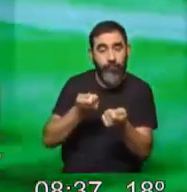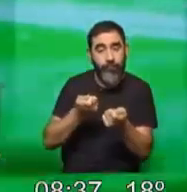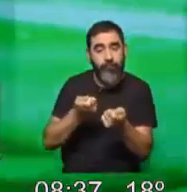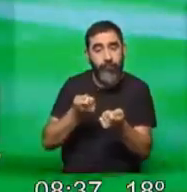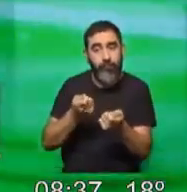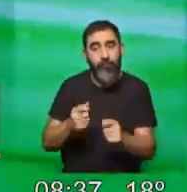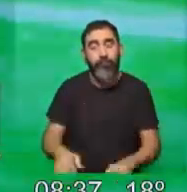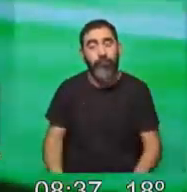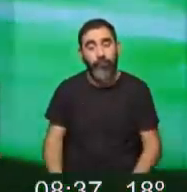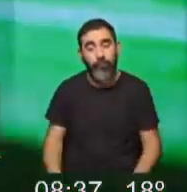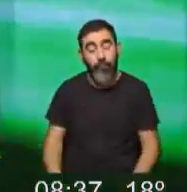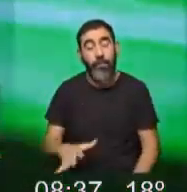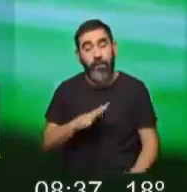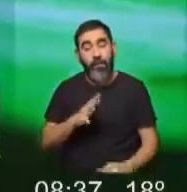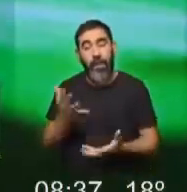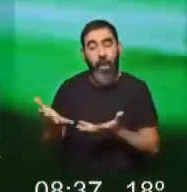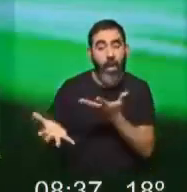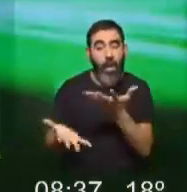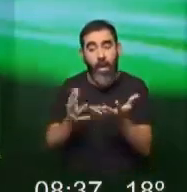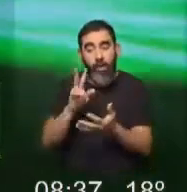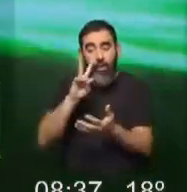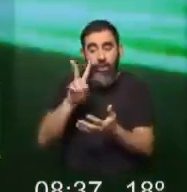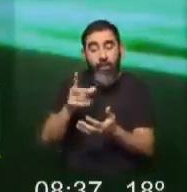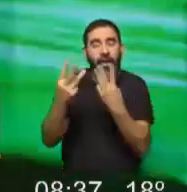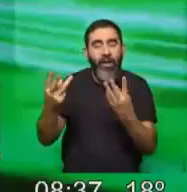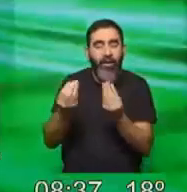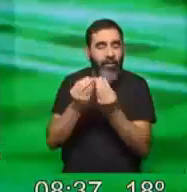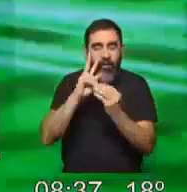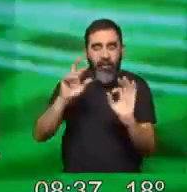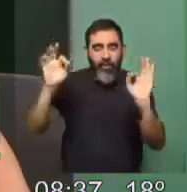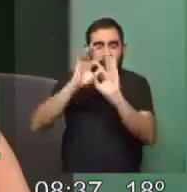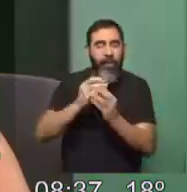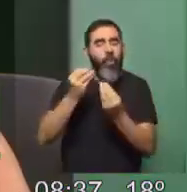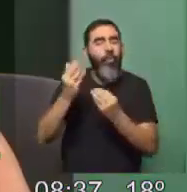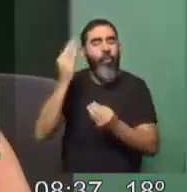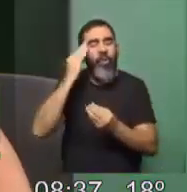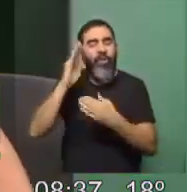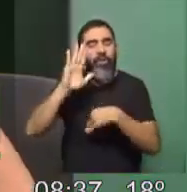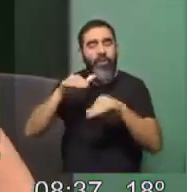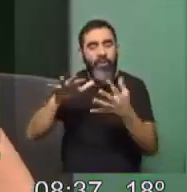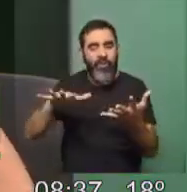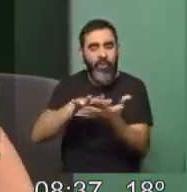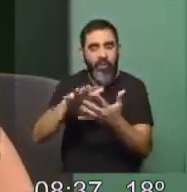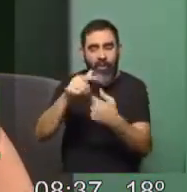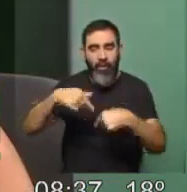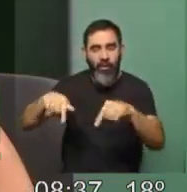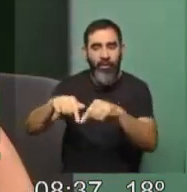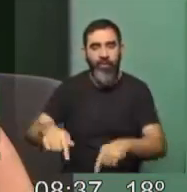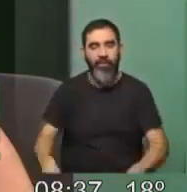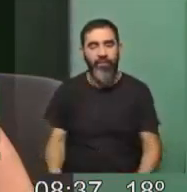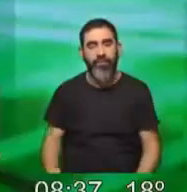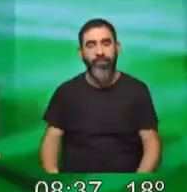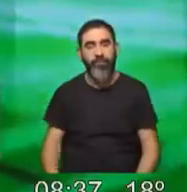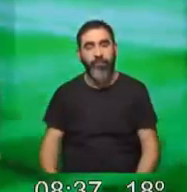más, muestra que hay algo que se puede ver, pero. Llega, ¿y cómo le llega a la mayoría de los casos que presentó ayer la